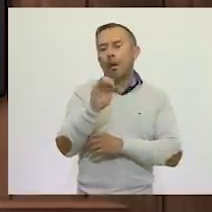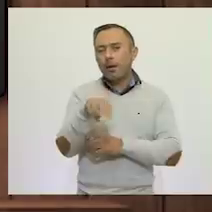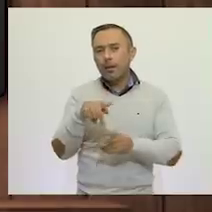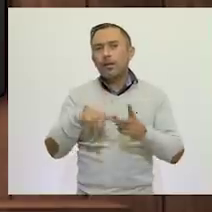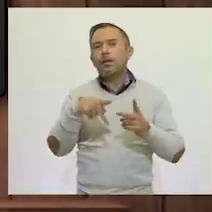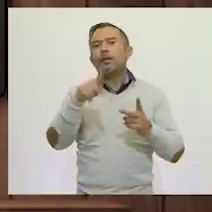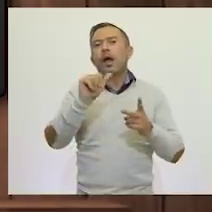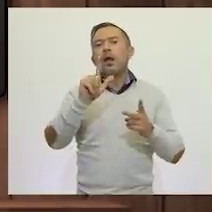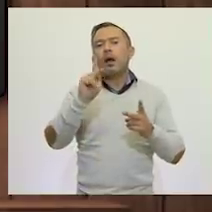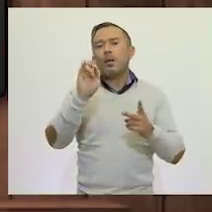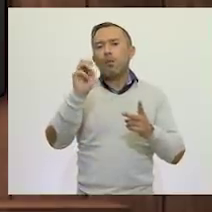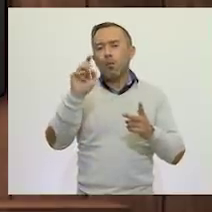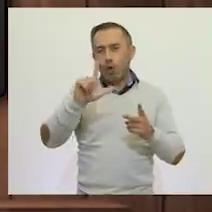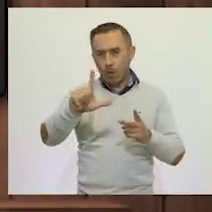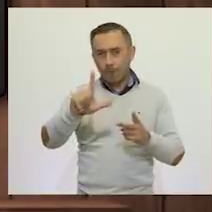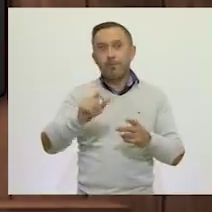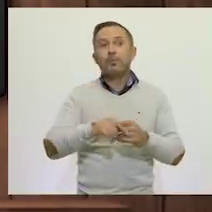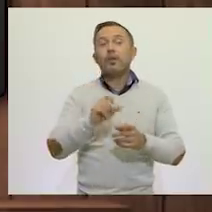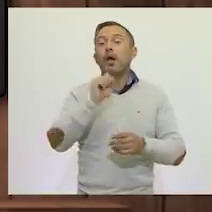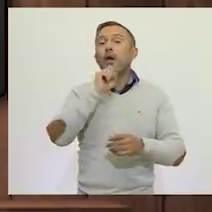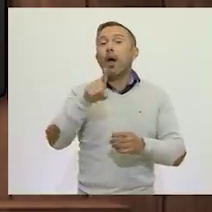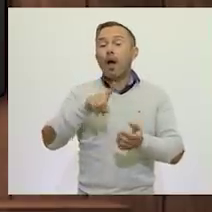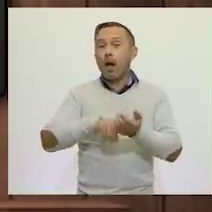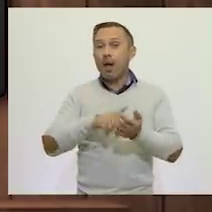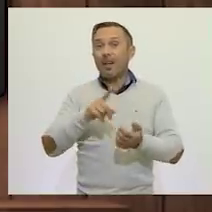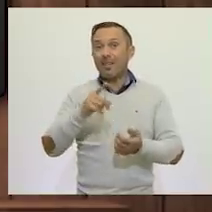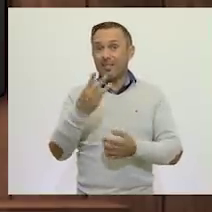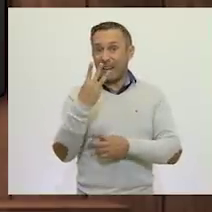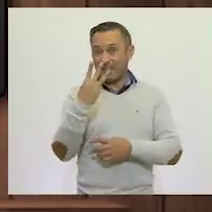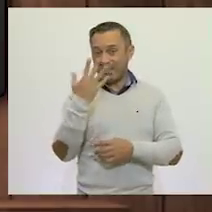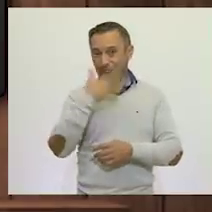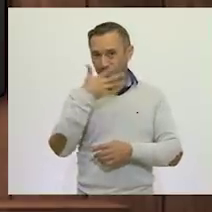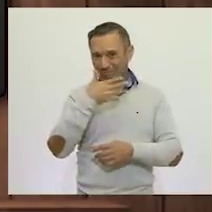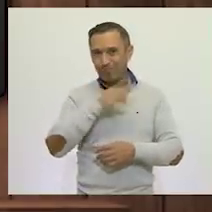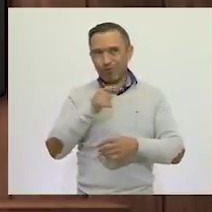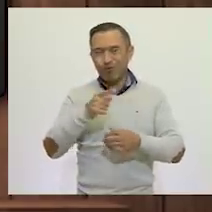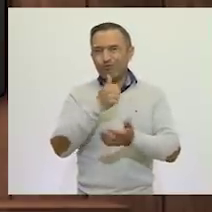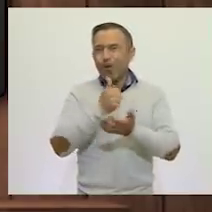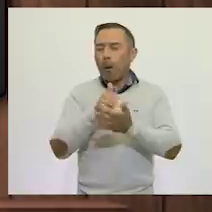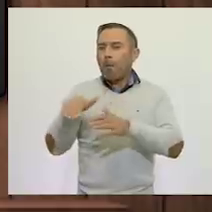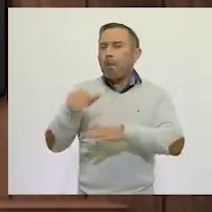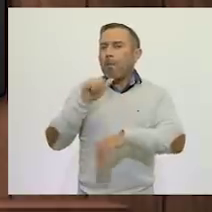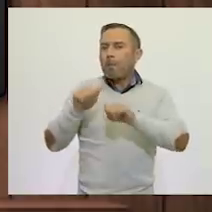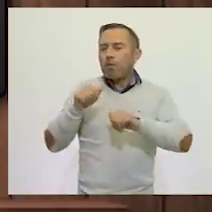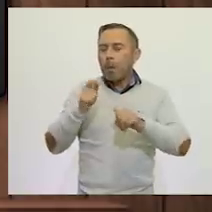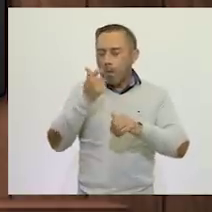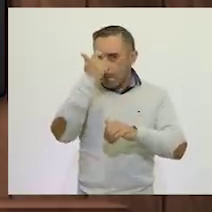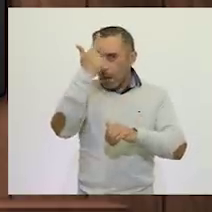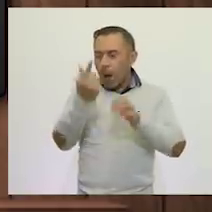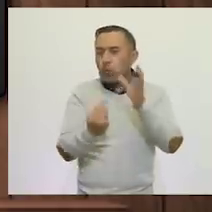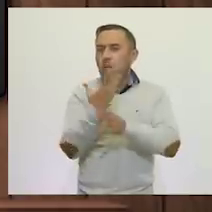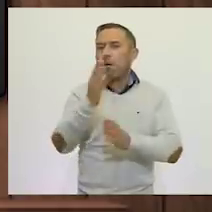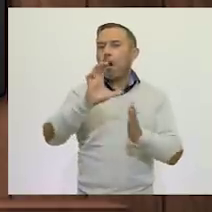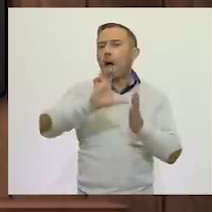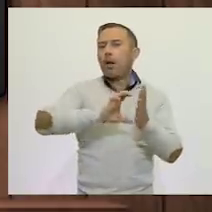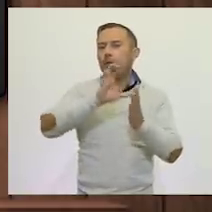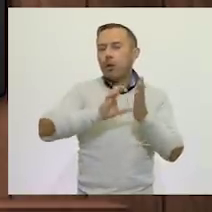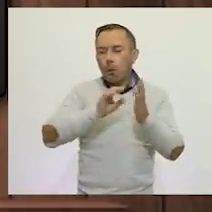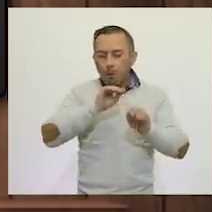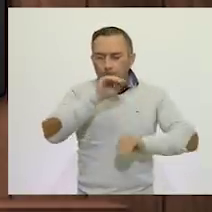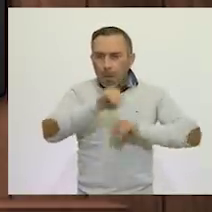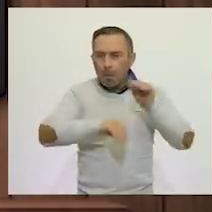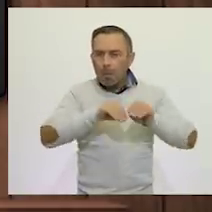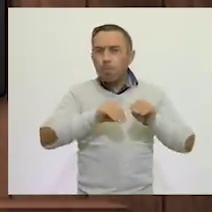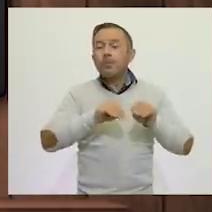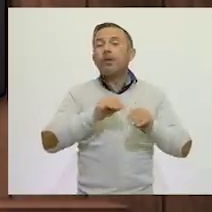Tres Zapotes, la ciudad olmeca que continuaba habitada, sucedió la creación de la Cuenta Larga, un calendario que a partir de un origen mítico, ubicado en el